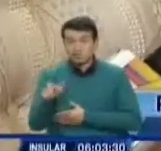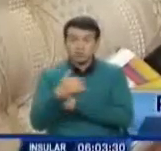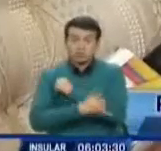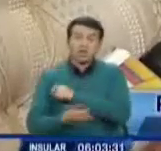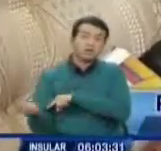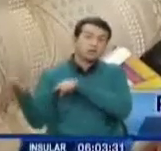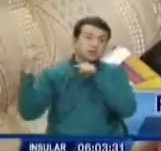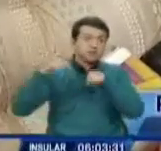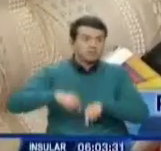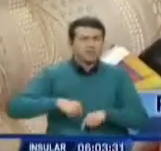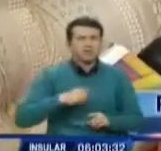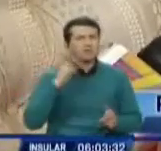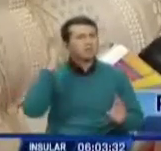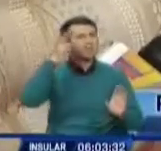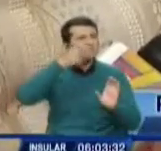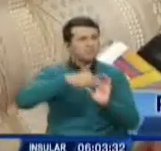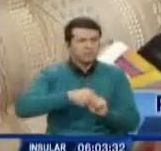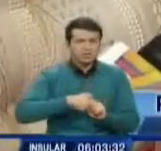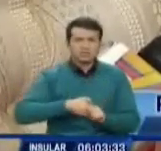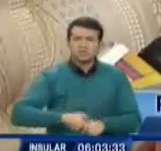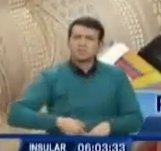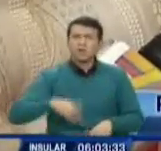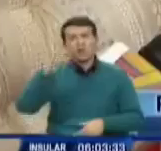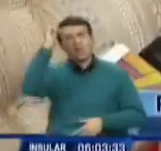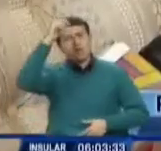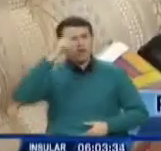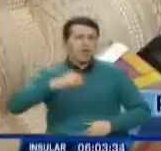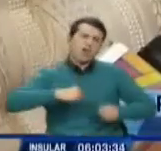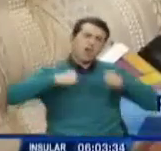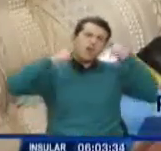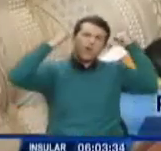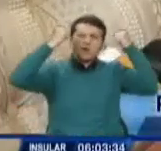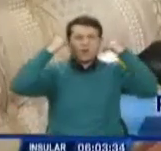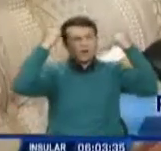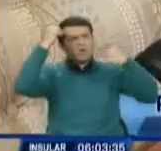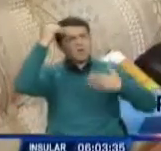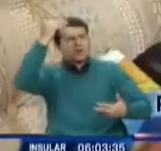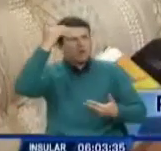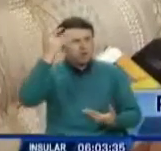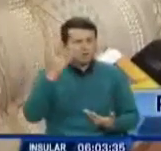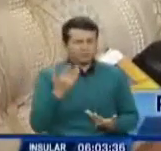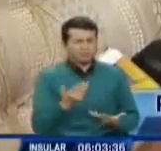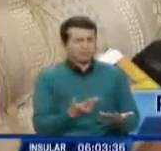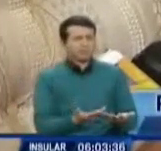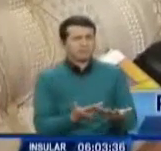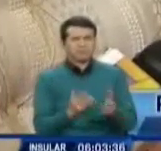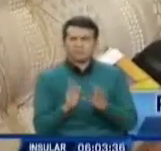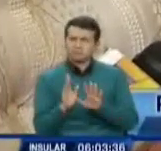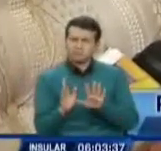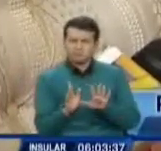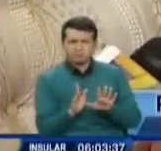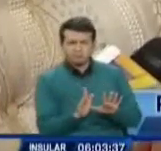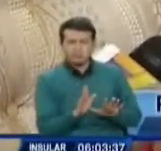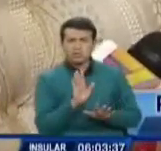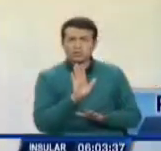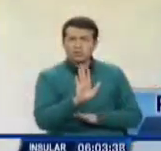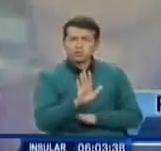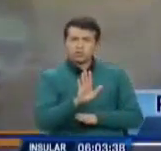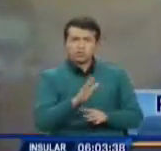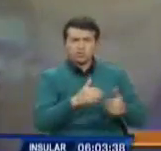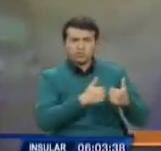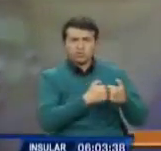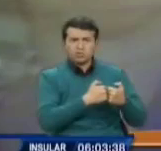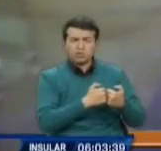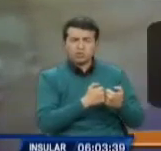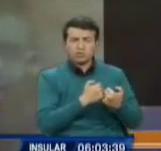extranjera esté, o sea, liderando posiciones políticas que es propia de la relación de con su pareja. Y